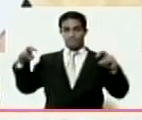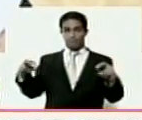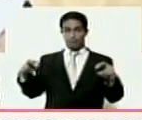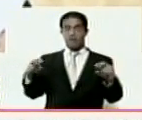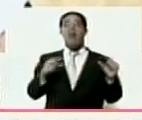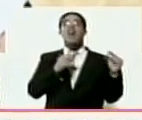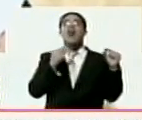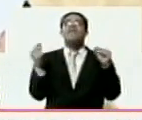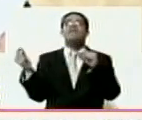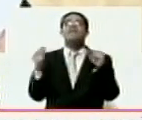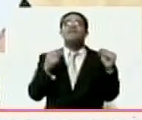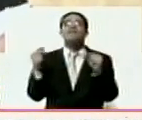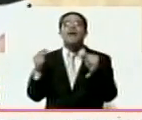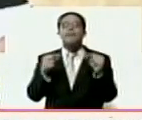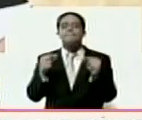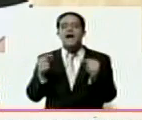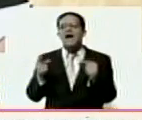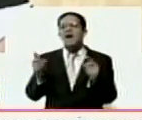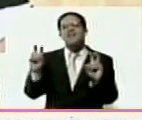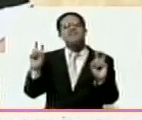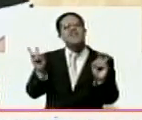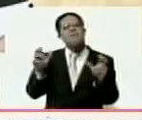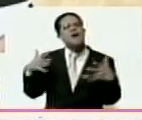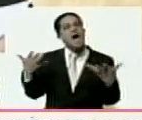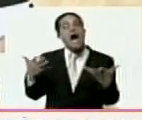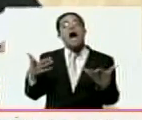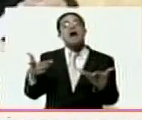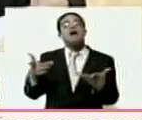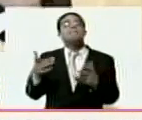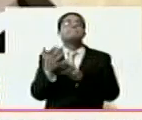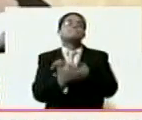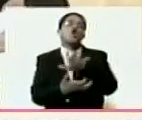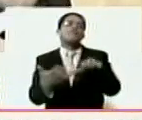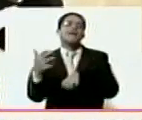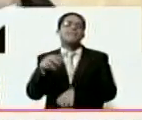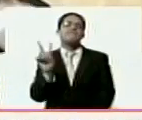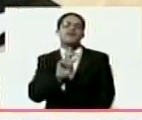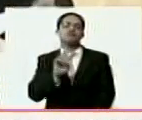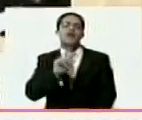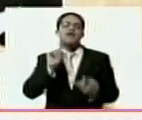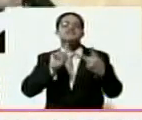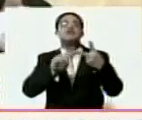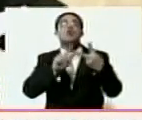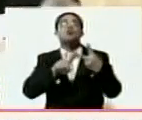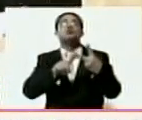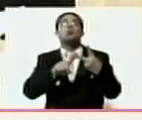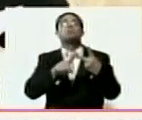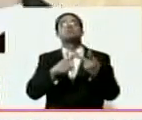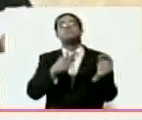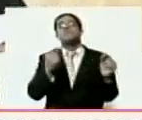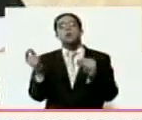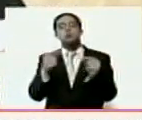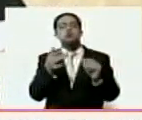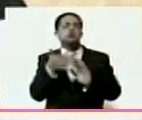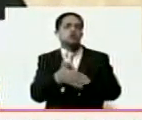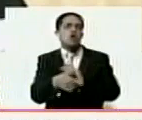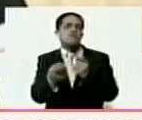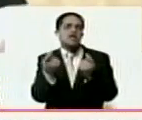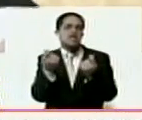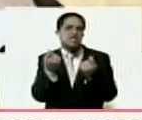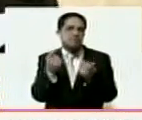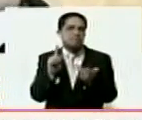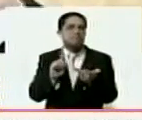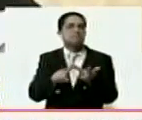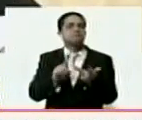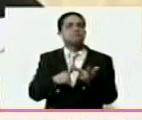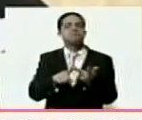noche estará la crisis en Venezuela. Y de segundo lugar, los temas económicos, los temas comerciales.